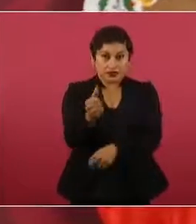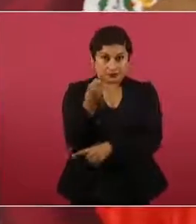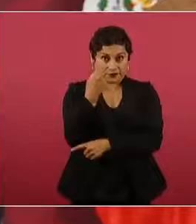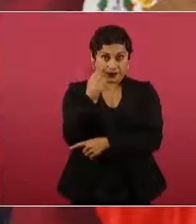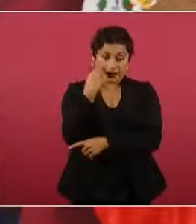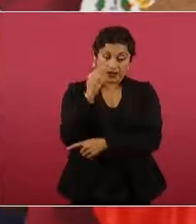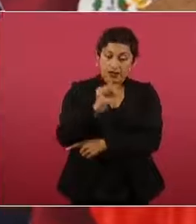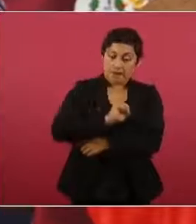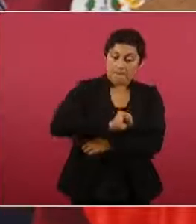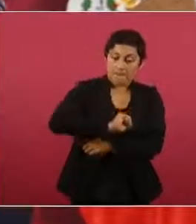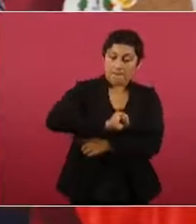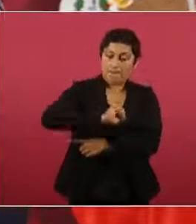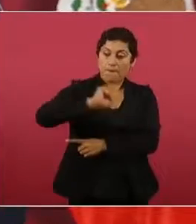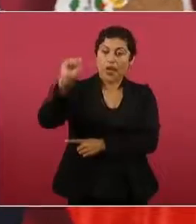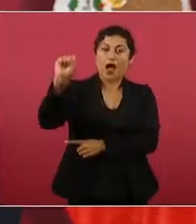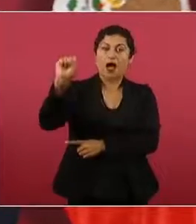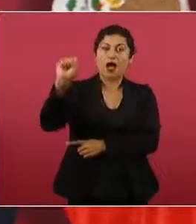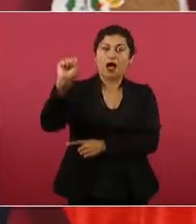también